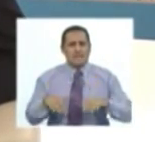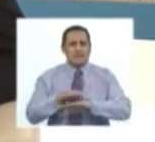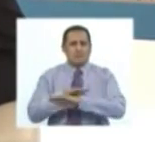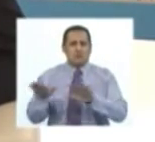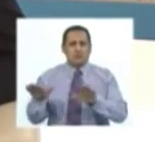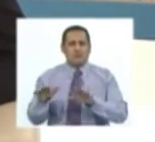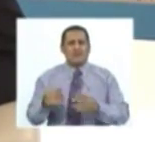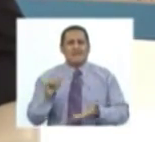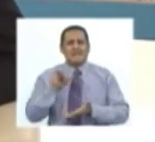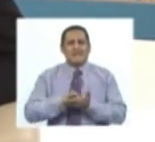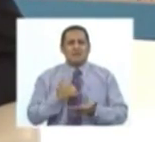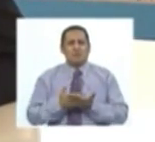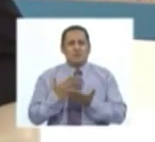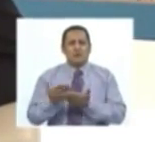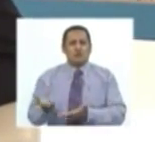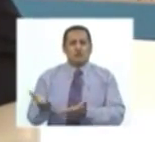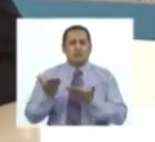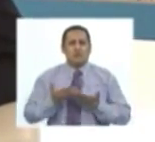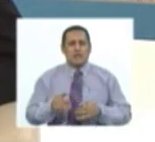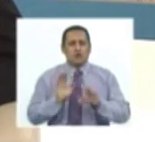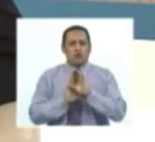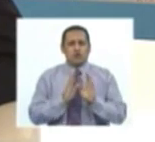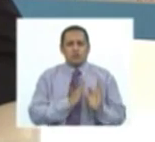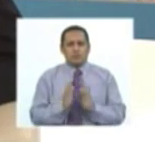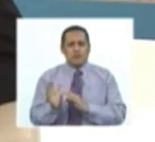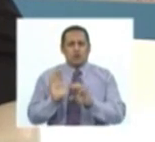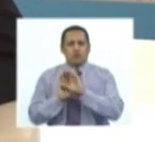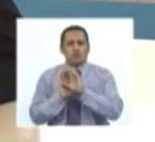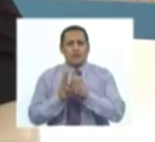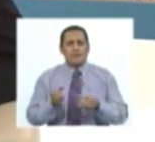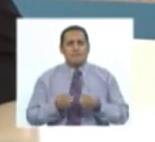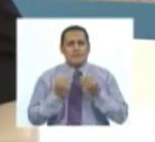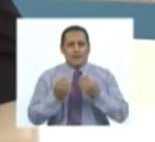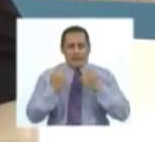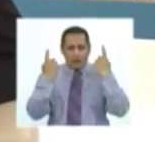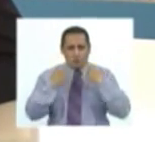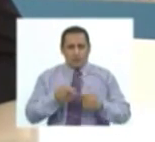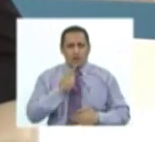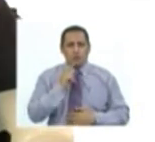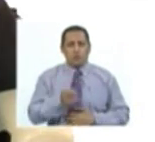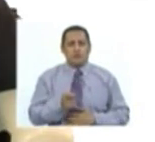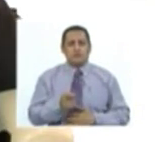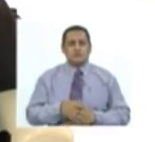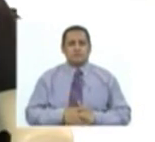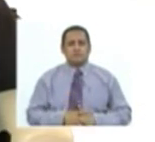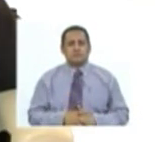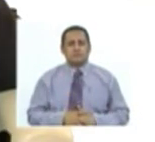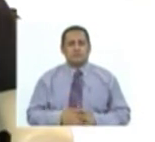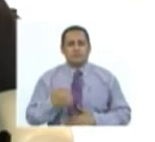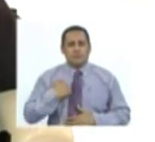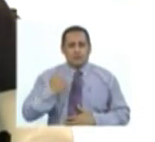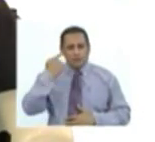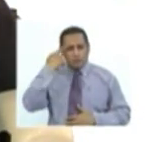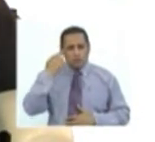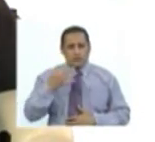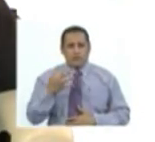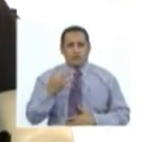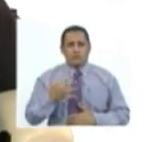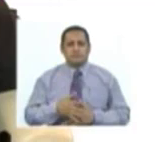eso, ¿qué alternativa nos ofrece el Código Procesal Constitucional para fallar? Yo creo